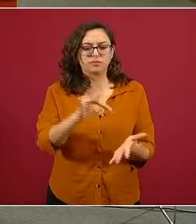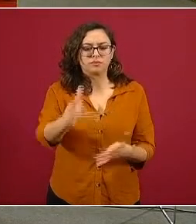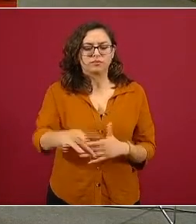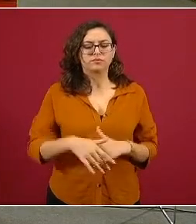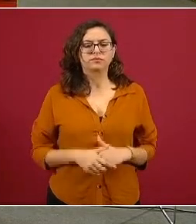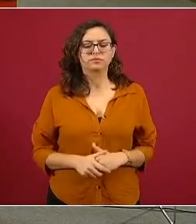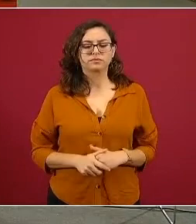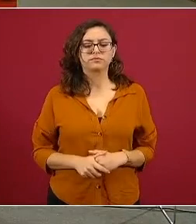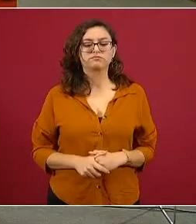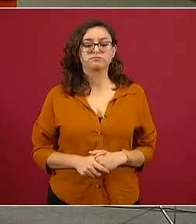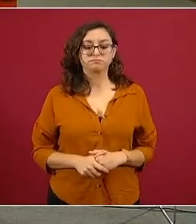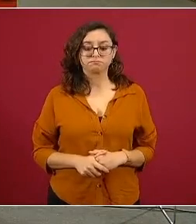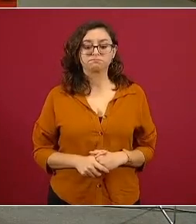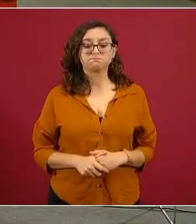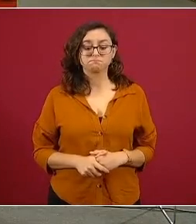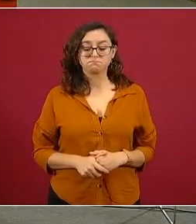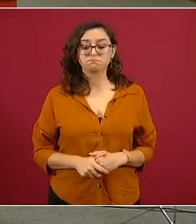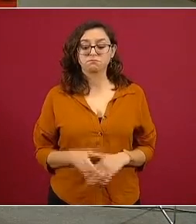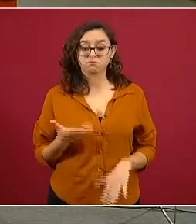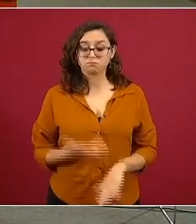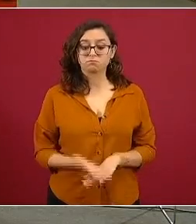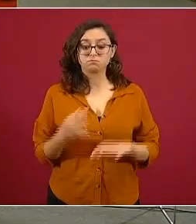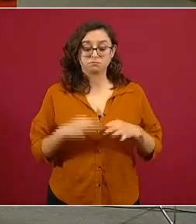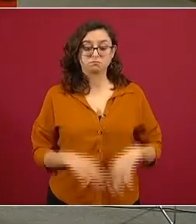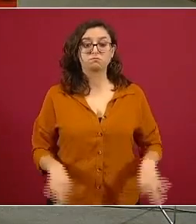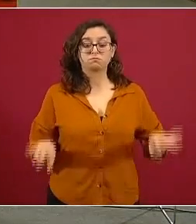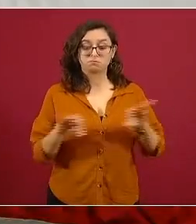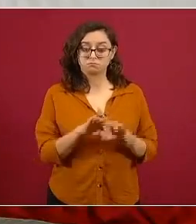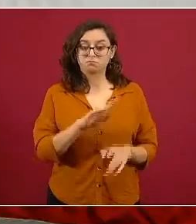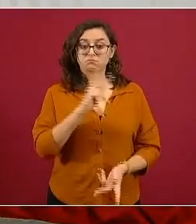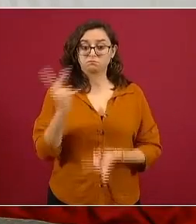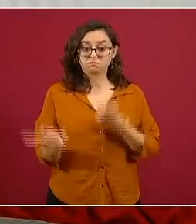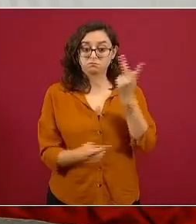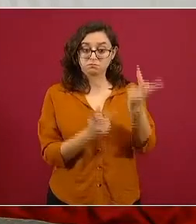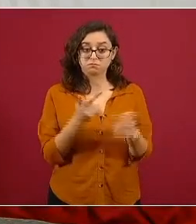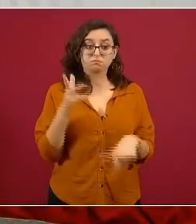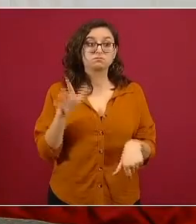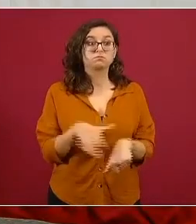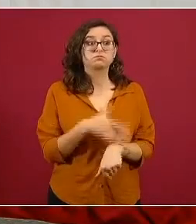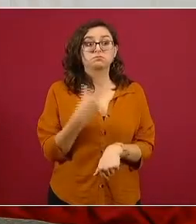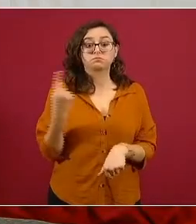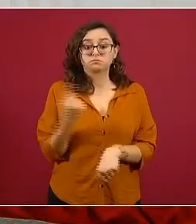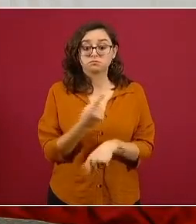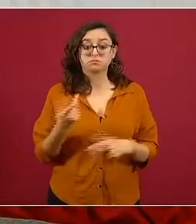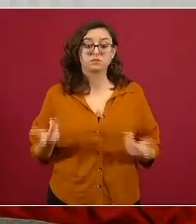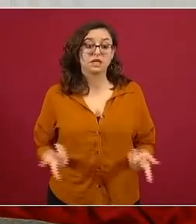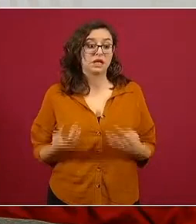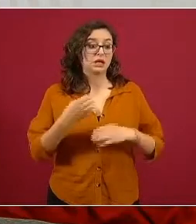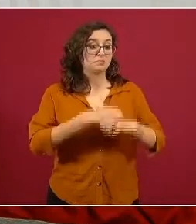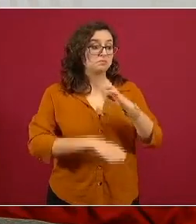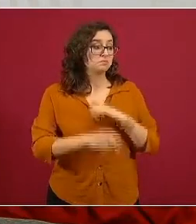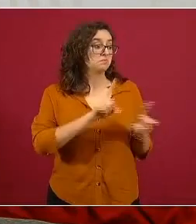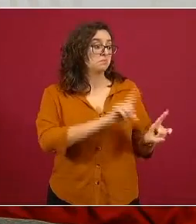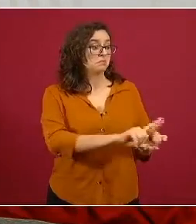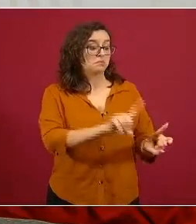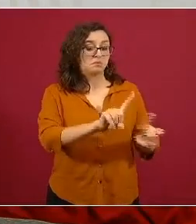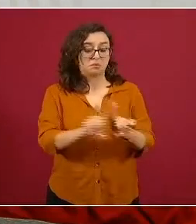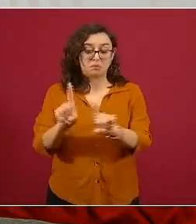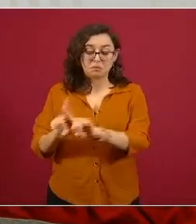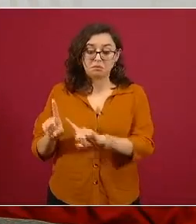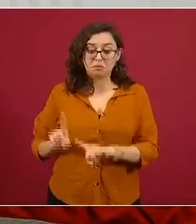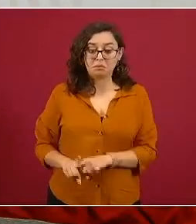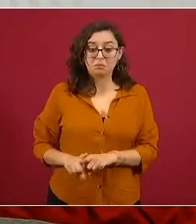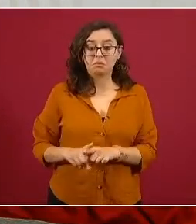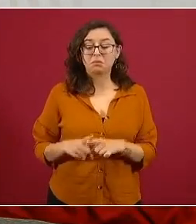Sí, muy relevante la pregunta, porque en realidad para muchas de las empresas que participan